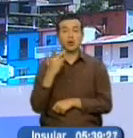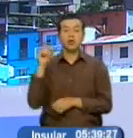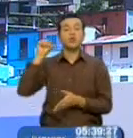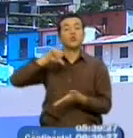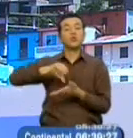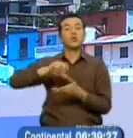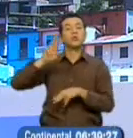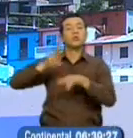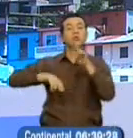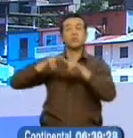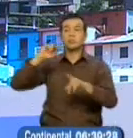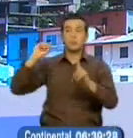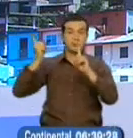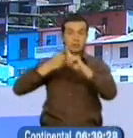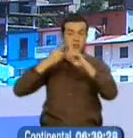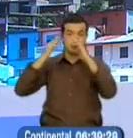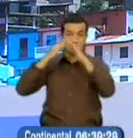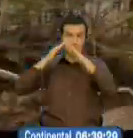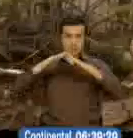se construirán las primeras casas.